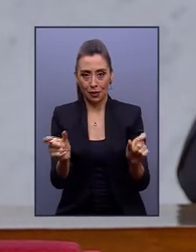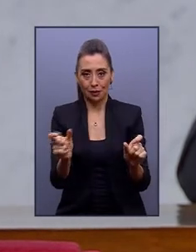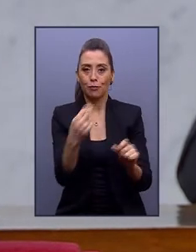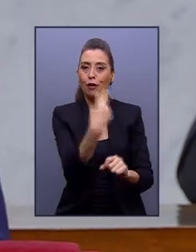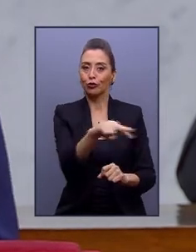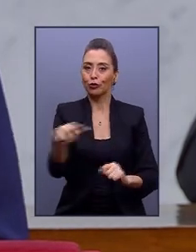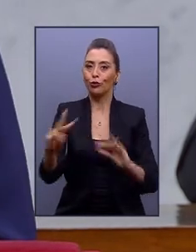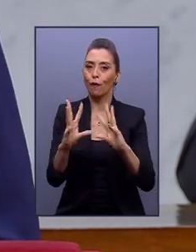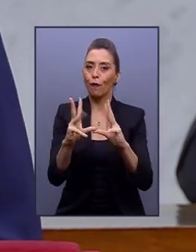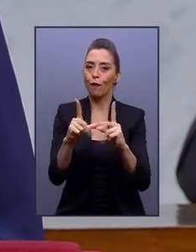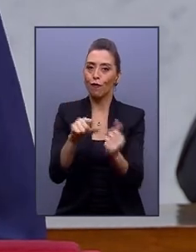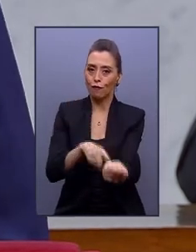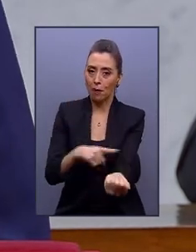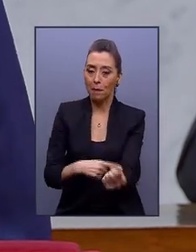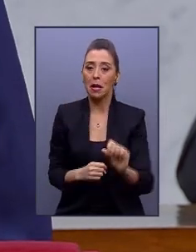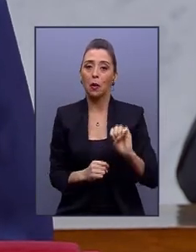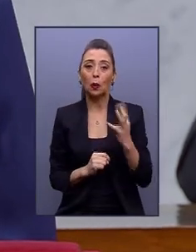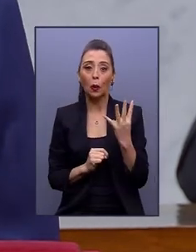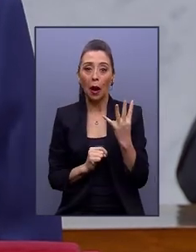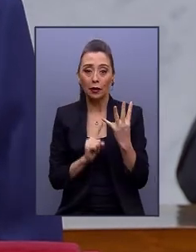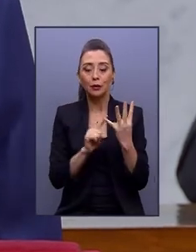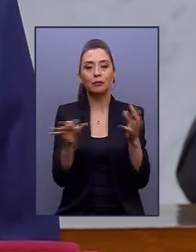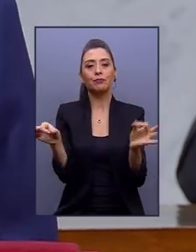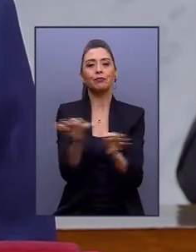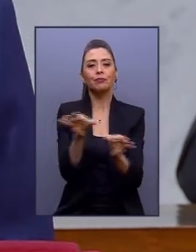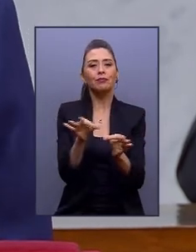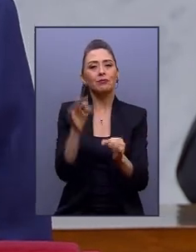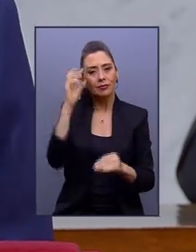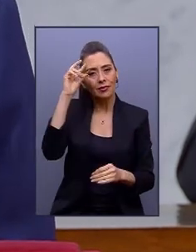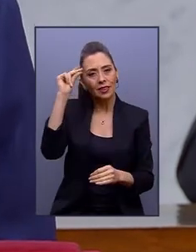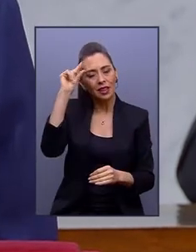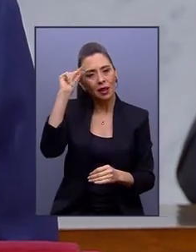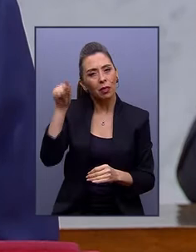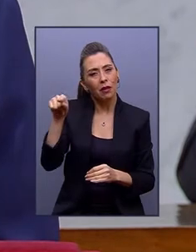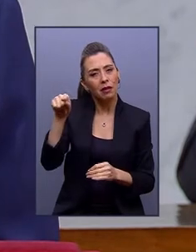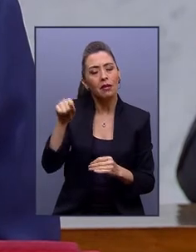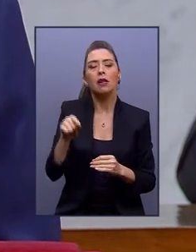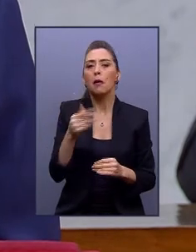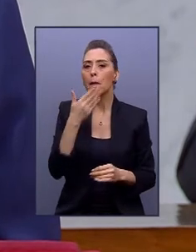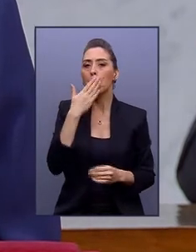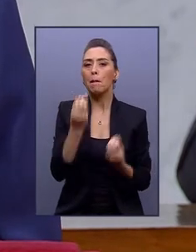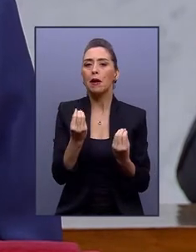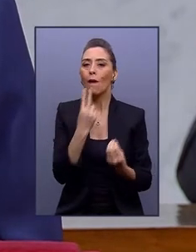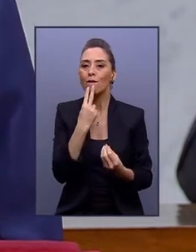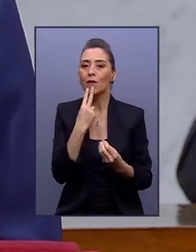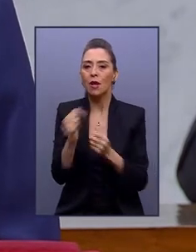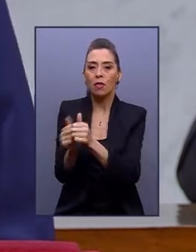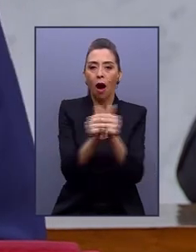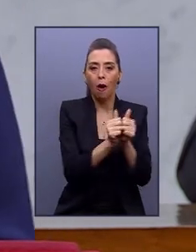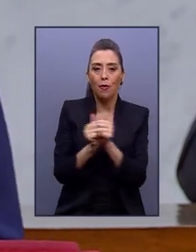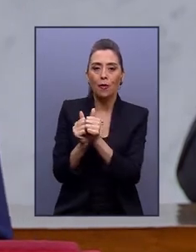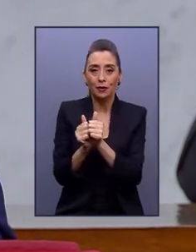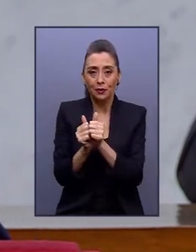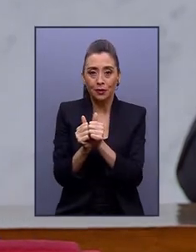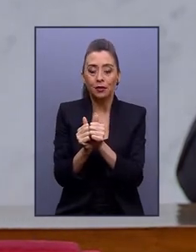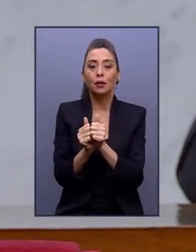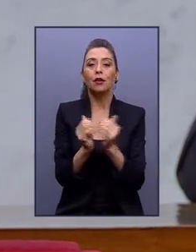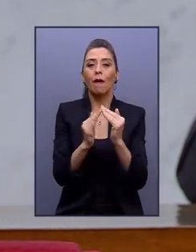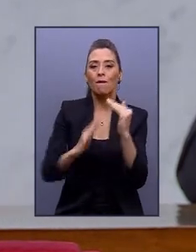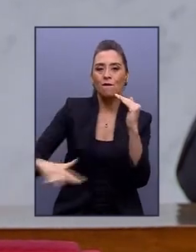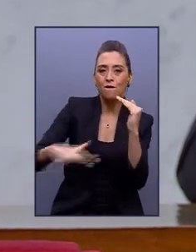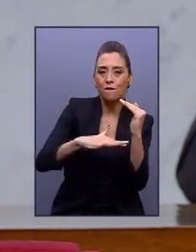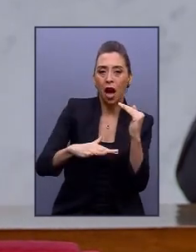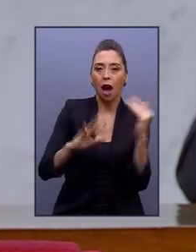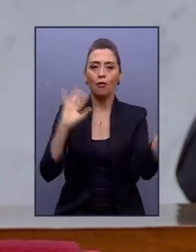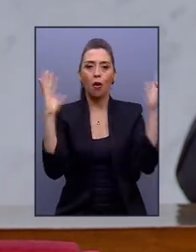sus familias. En cuarto lugar, describiré las iniciativas que nos han permitido mejorar nuestra vida en común, en los barrios,